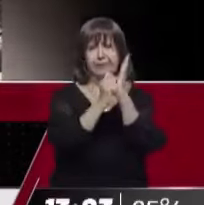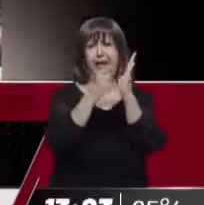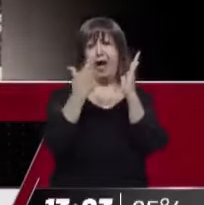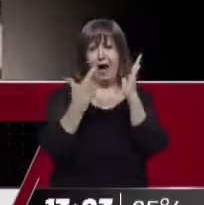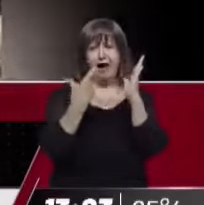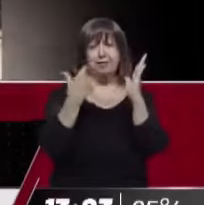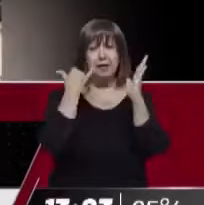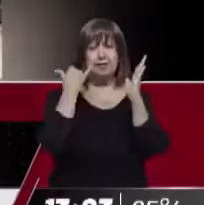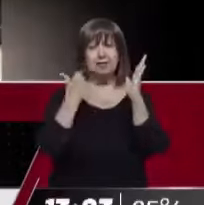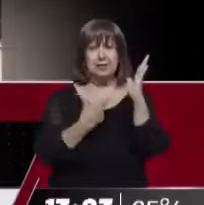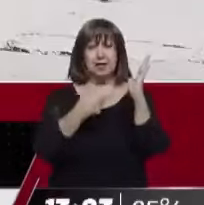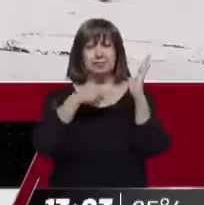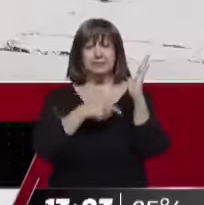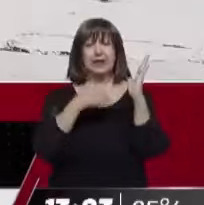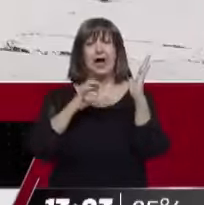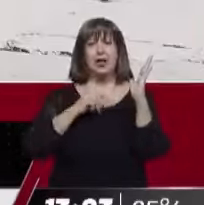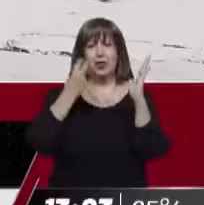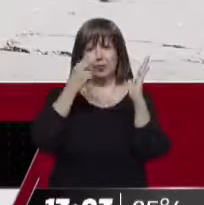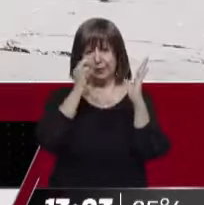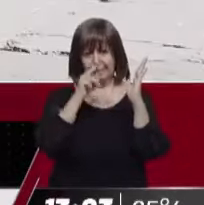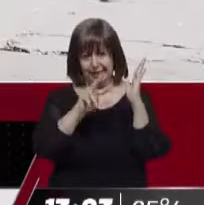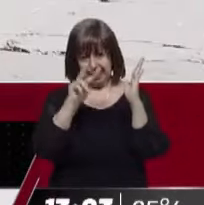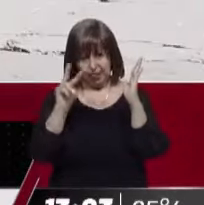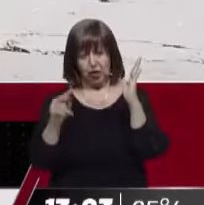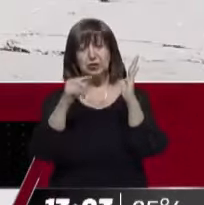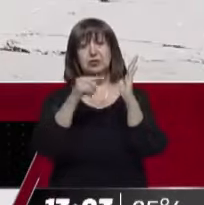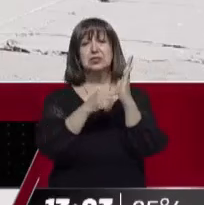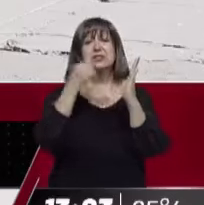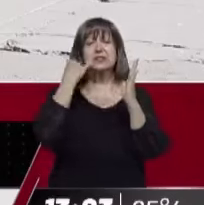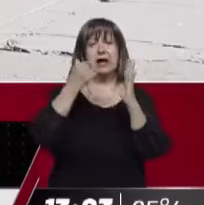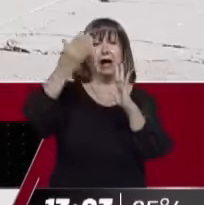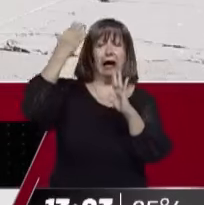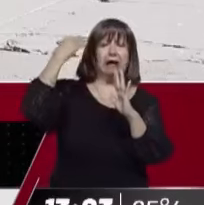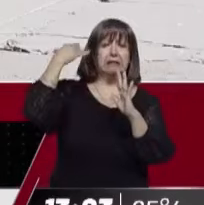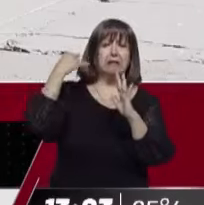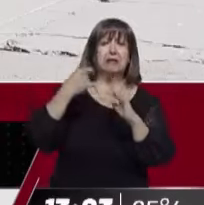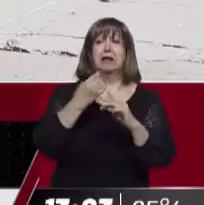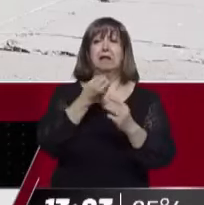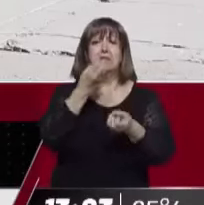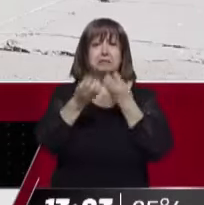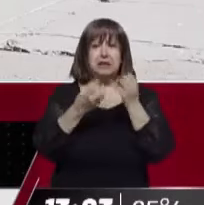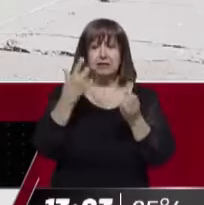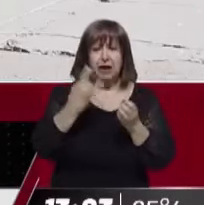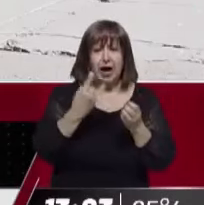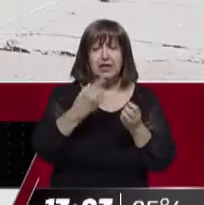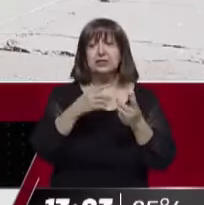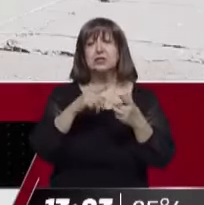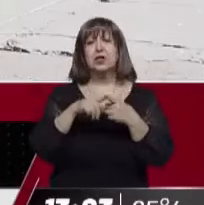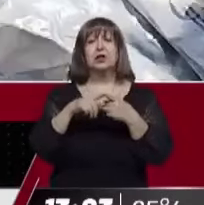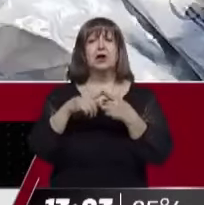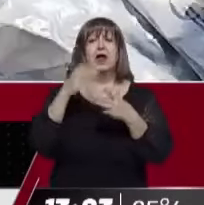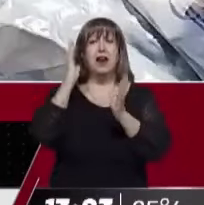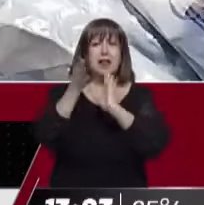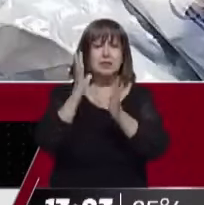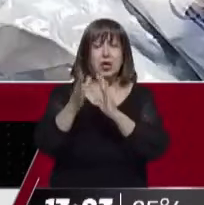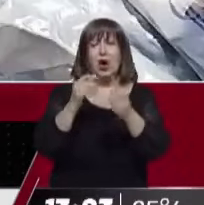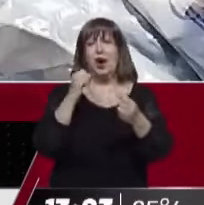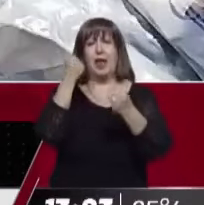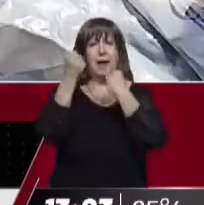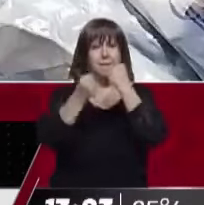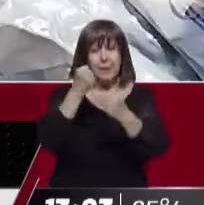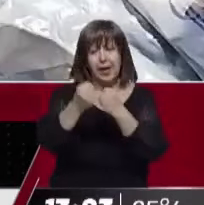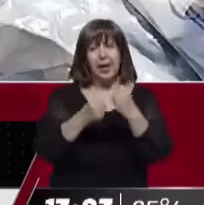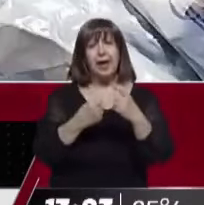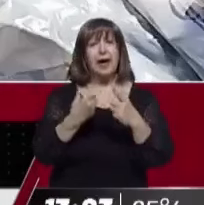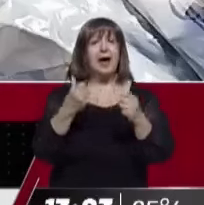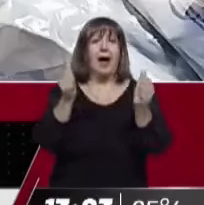de arma de uso civil también en el 2022 y antecedentes anteriores como falso testimonio, lesiones leves, dolosas, doblemente agravadas